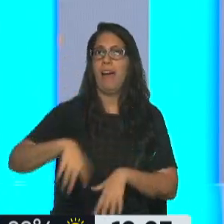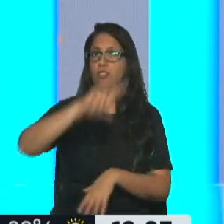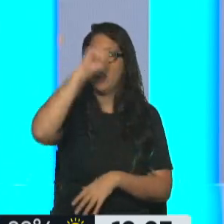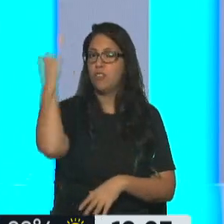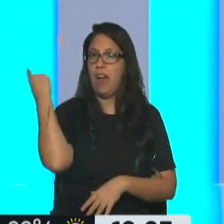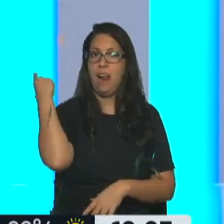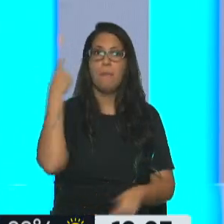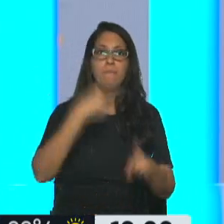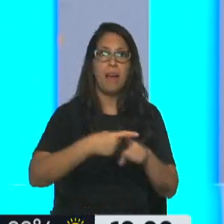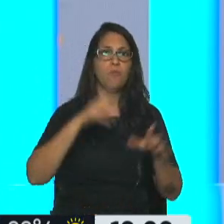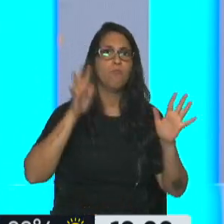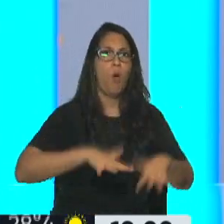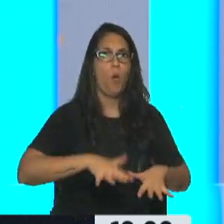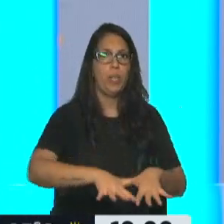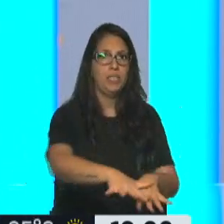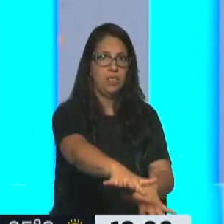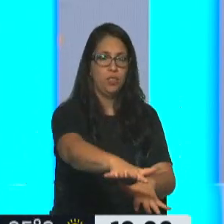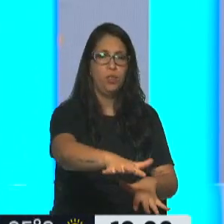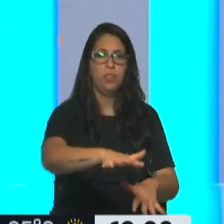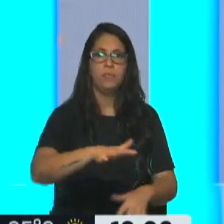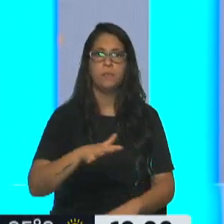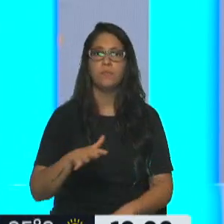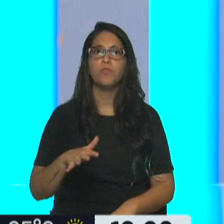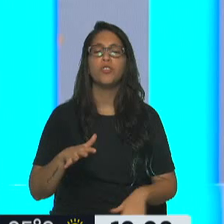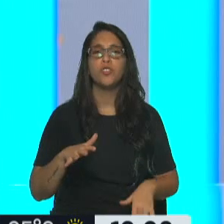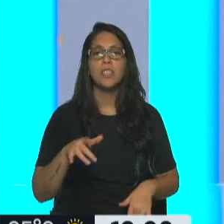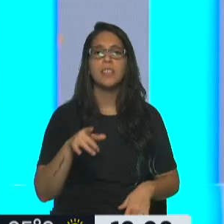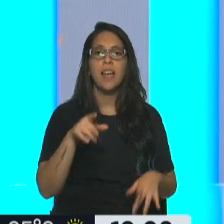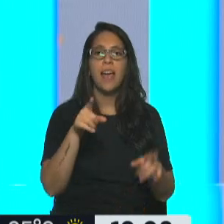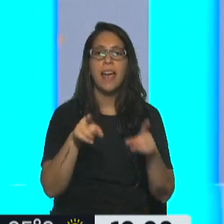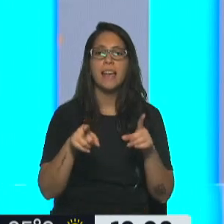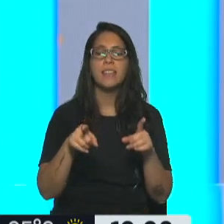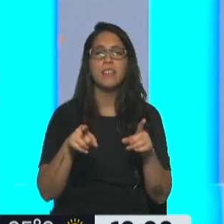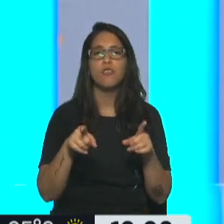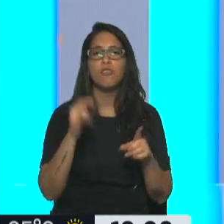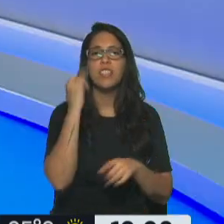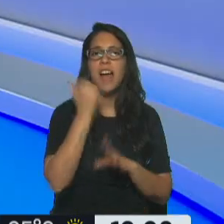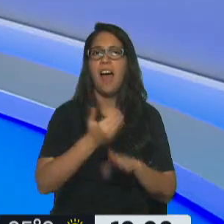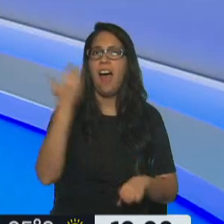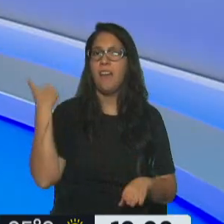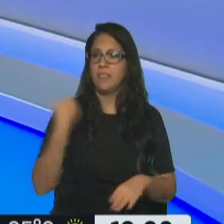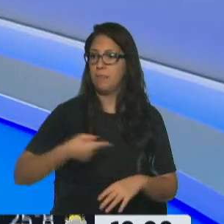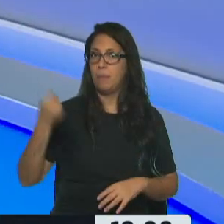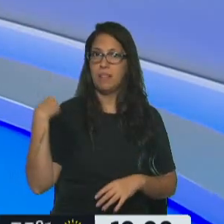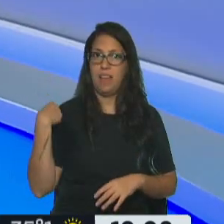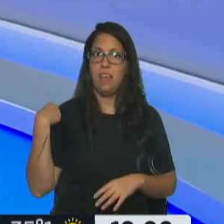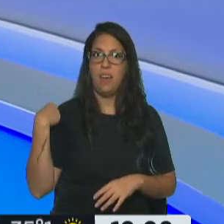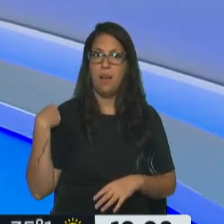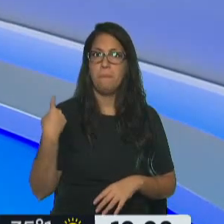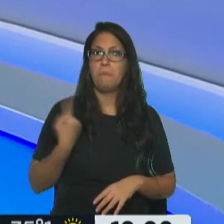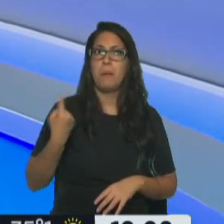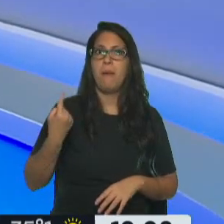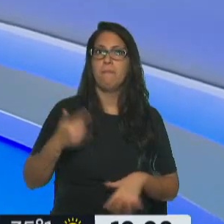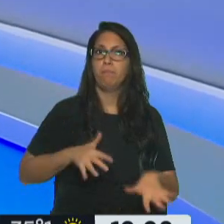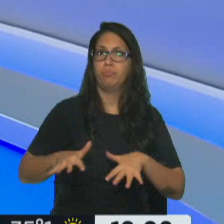con movilización esta coordinación ya tuvo una previa en la semana pasada cuando